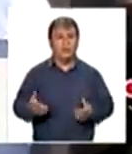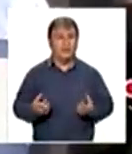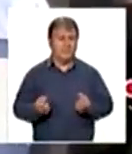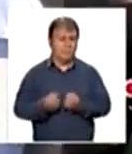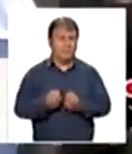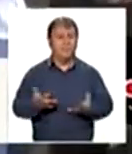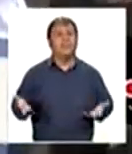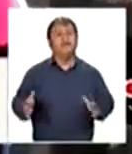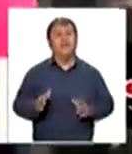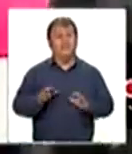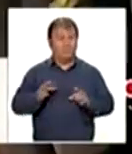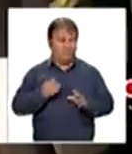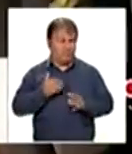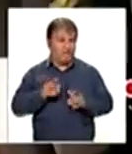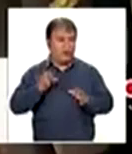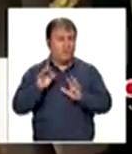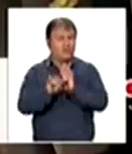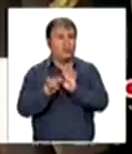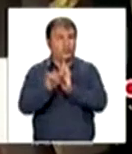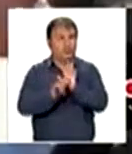en